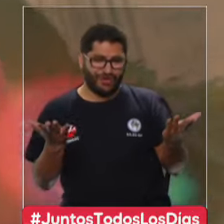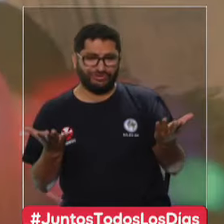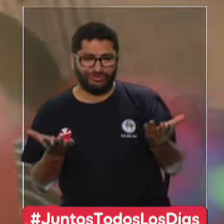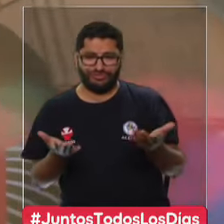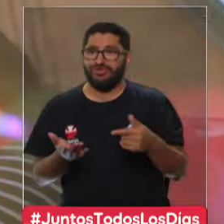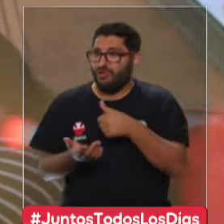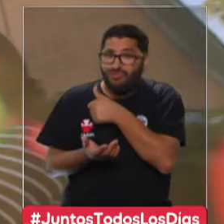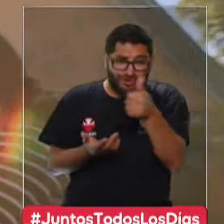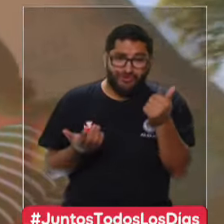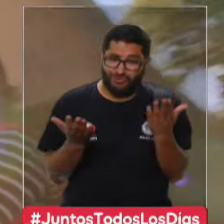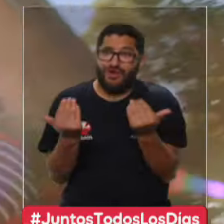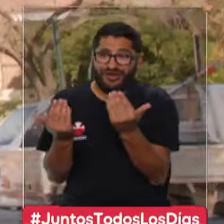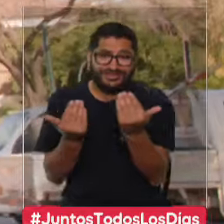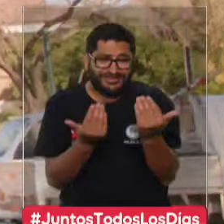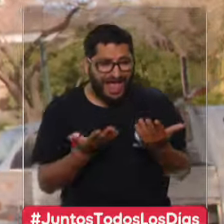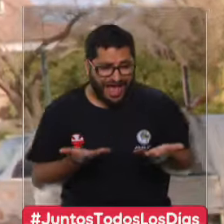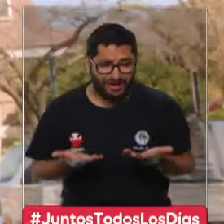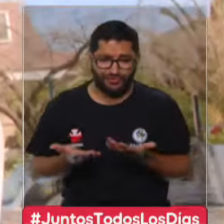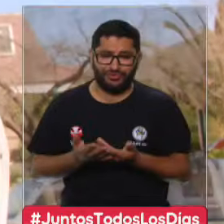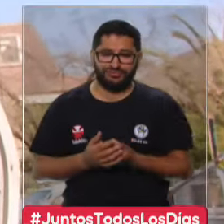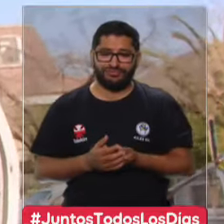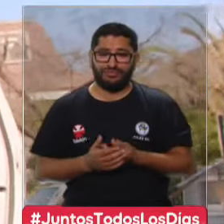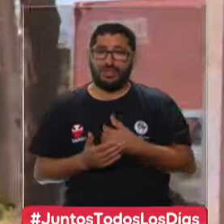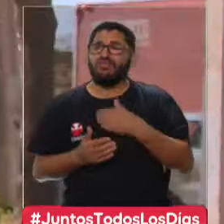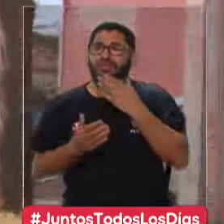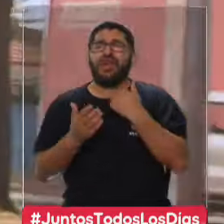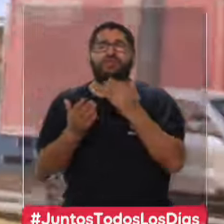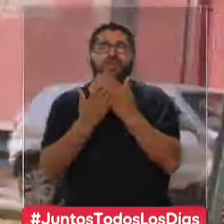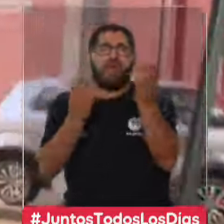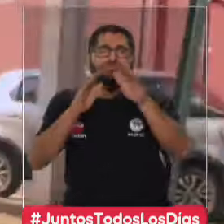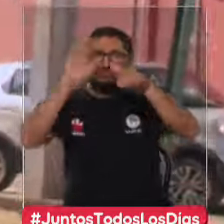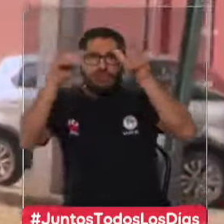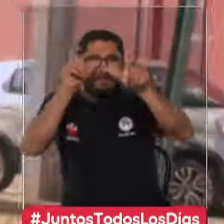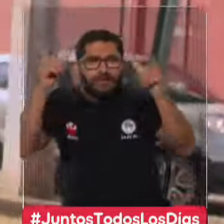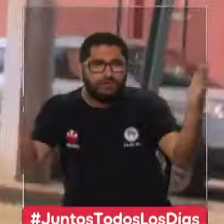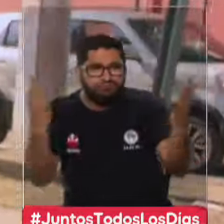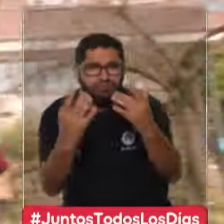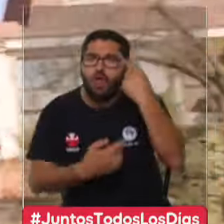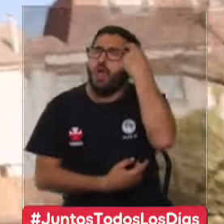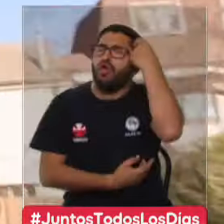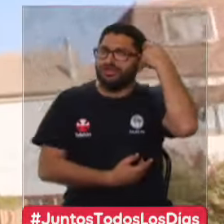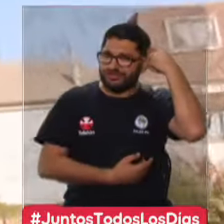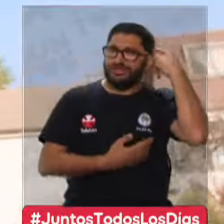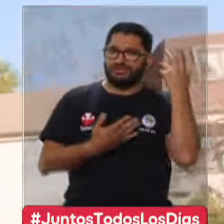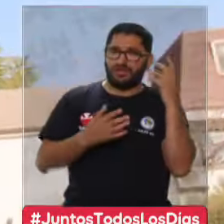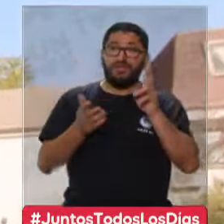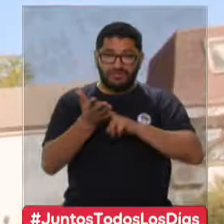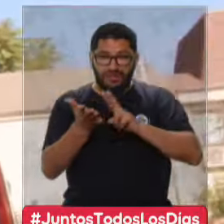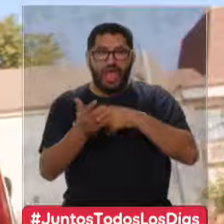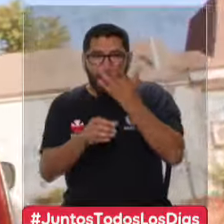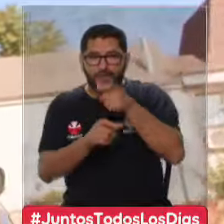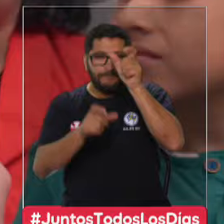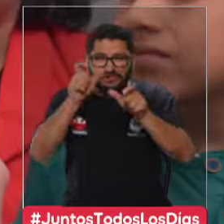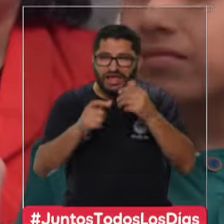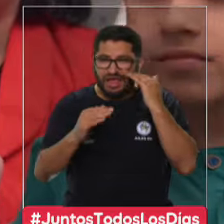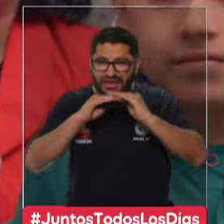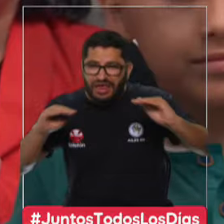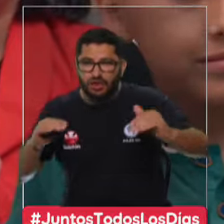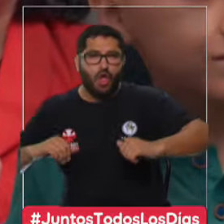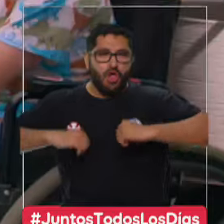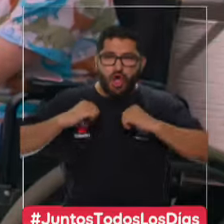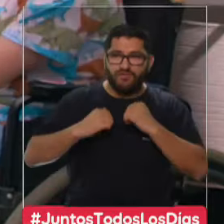todo necesario, y un llamado también a tomar conciencia de la realidad que viven miles de niños, niñas, también jóvenes,